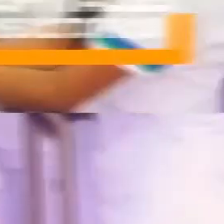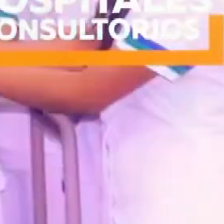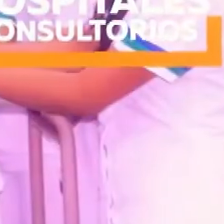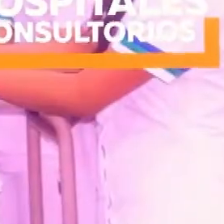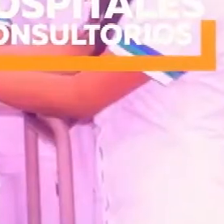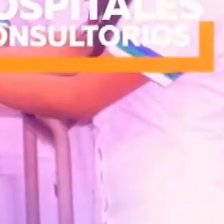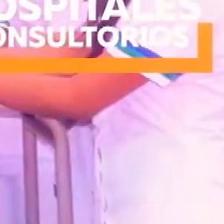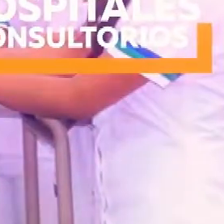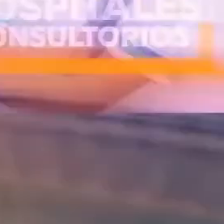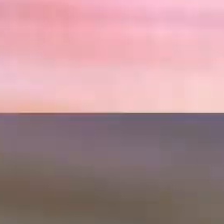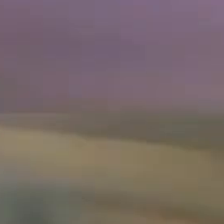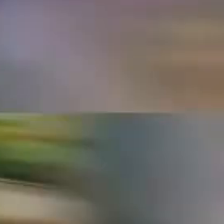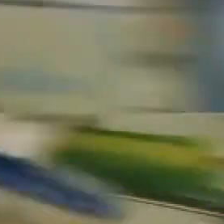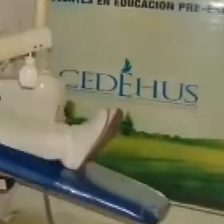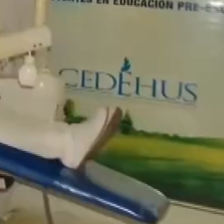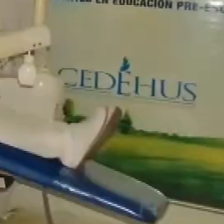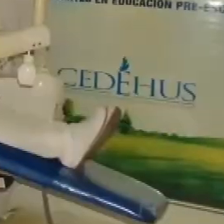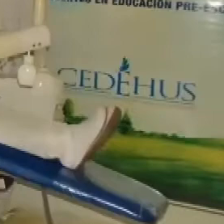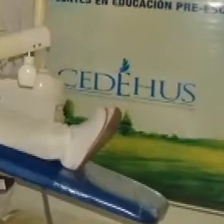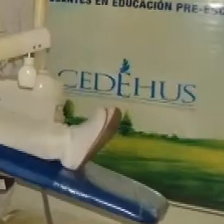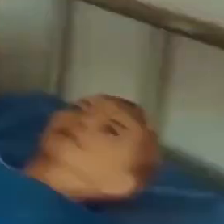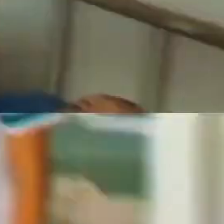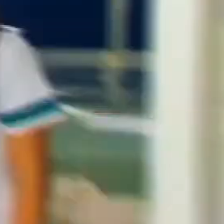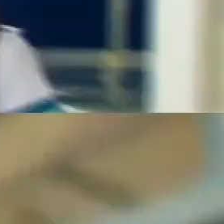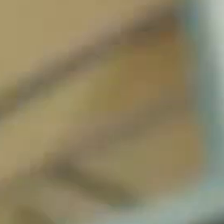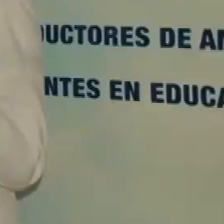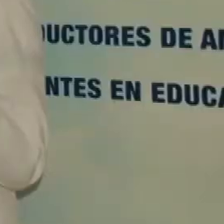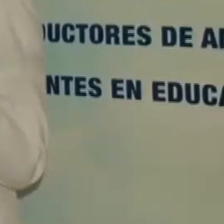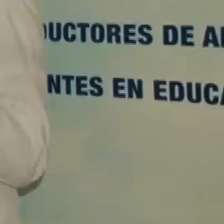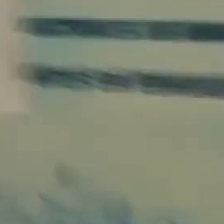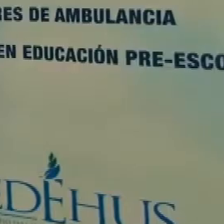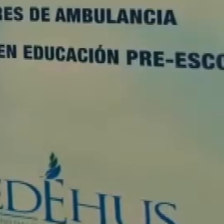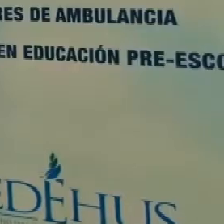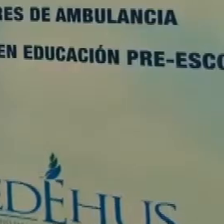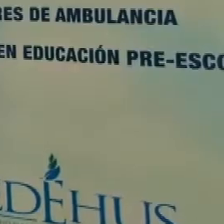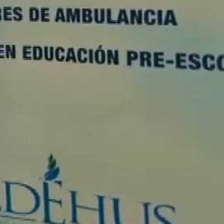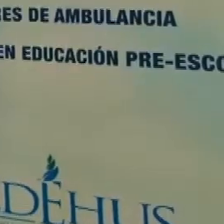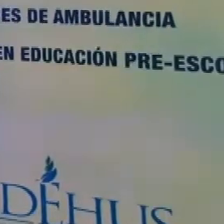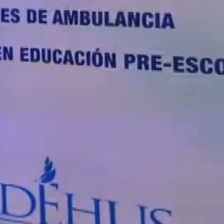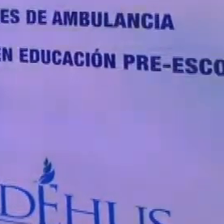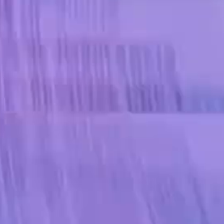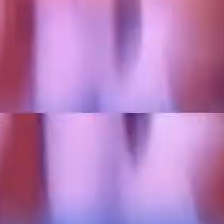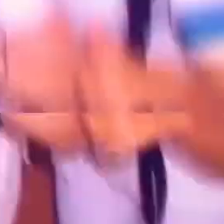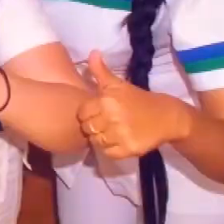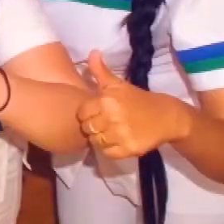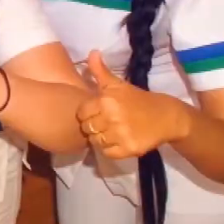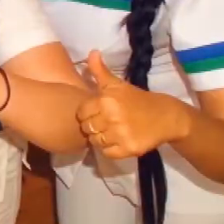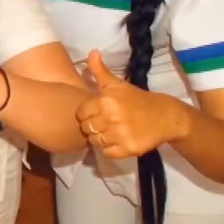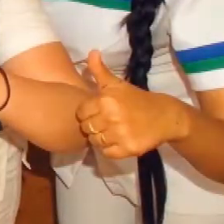hospitales y consultorios. Sea un técnico en auxiliar de enfermería o técnico en auxiliar en salud oral.